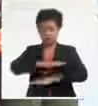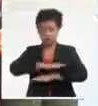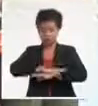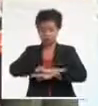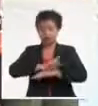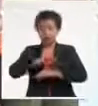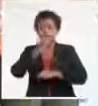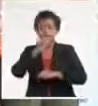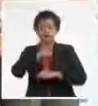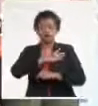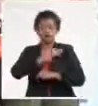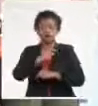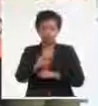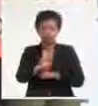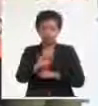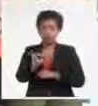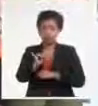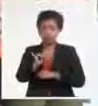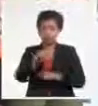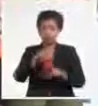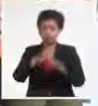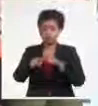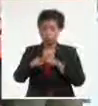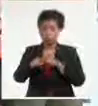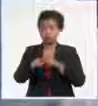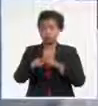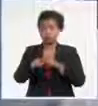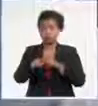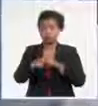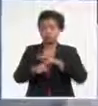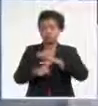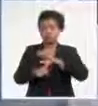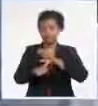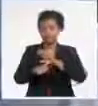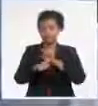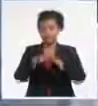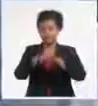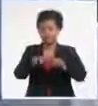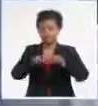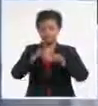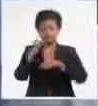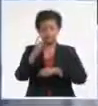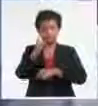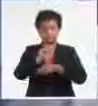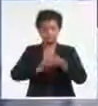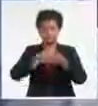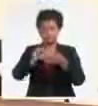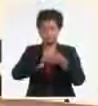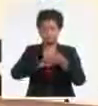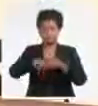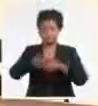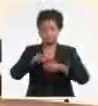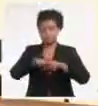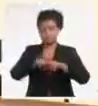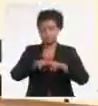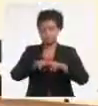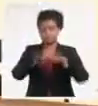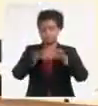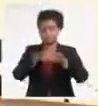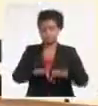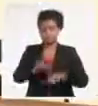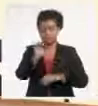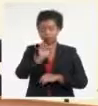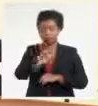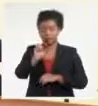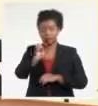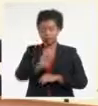Lasso Hernández y Roberto Morales Ojeda, presidente de la Asamblea Nacional del Poder Popular y secretario de